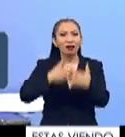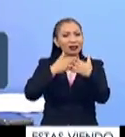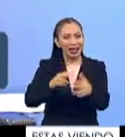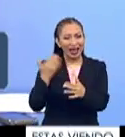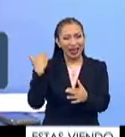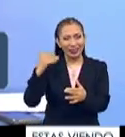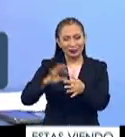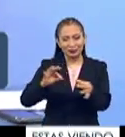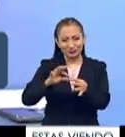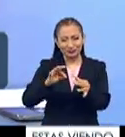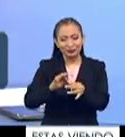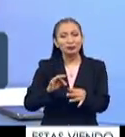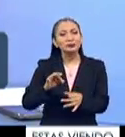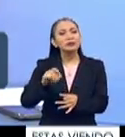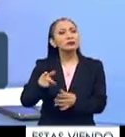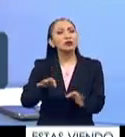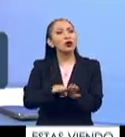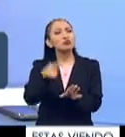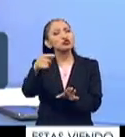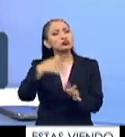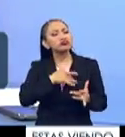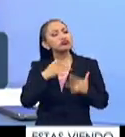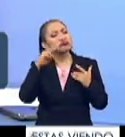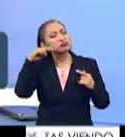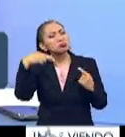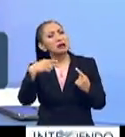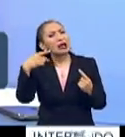los que platicábamos ahora? ¿Cómo percibe